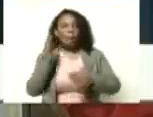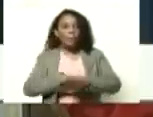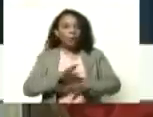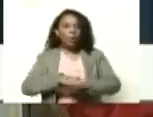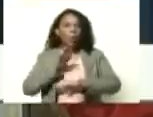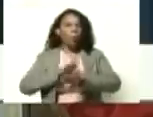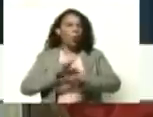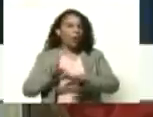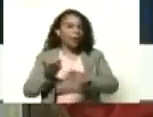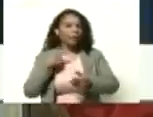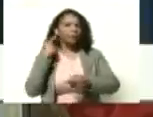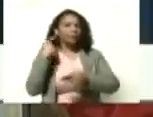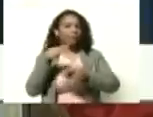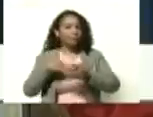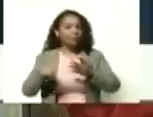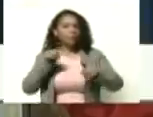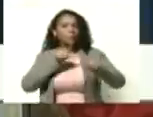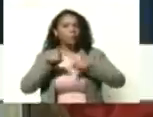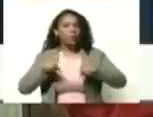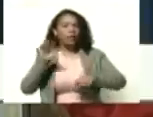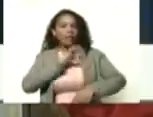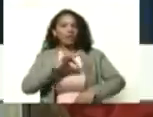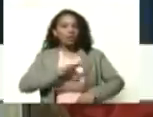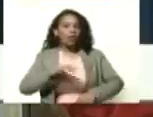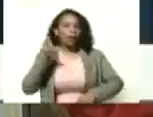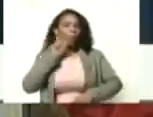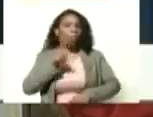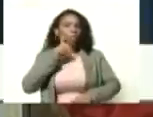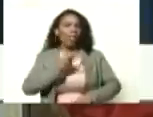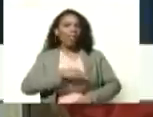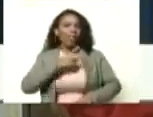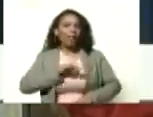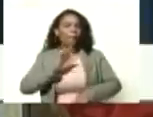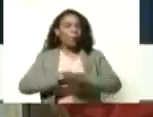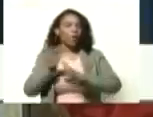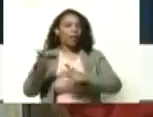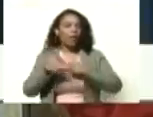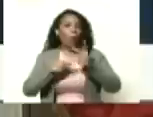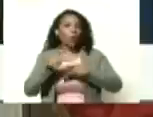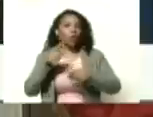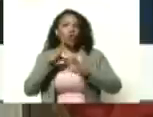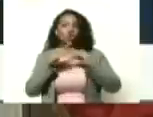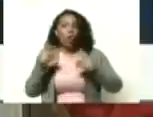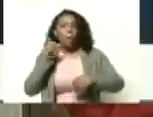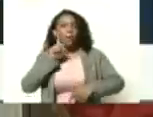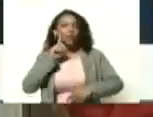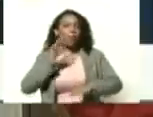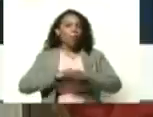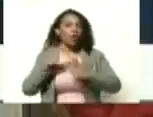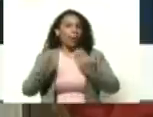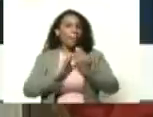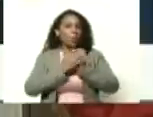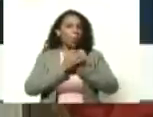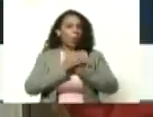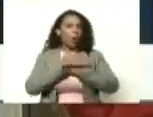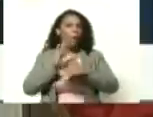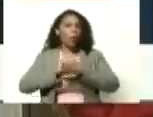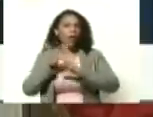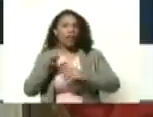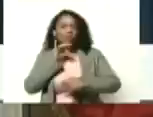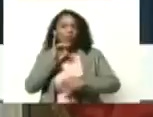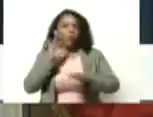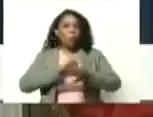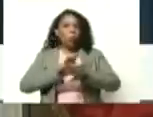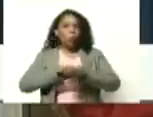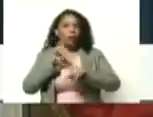aquí porque la señora miente porque los polígrafos todos mienten porque ocultan información bueno